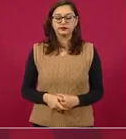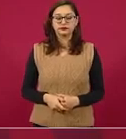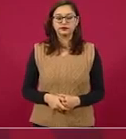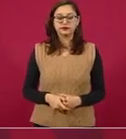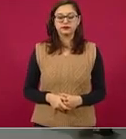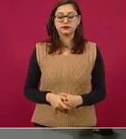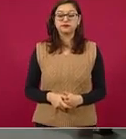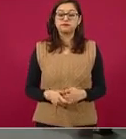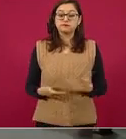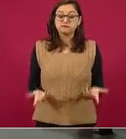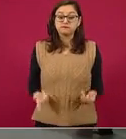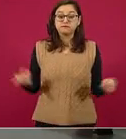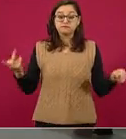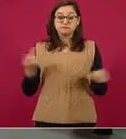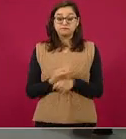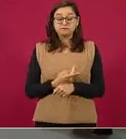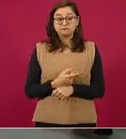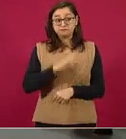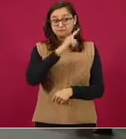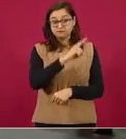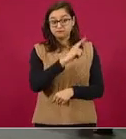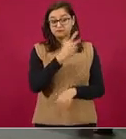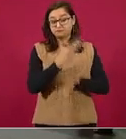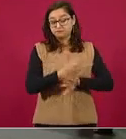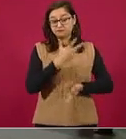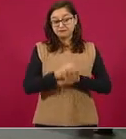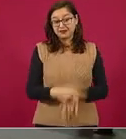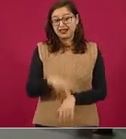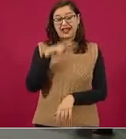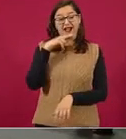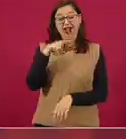como se consume mucho aguacate de México, allá,